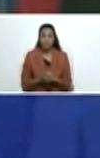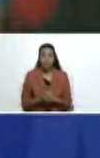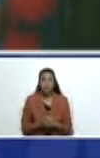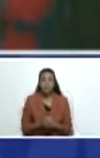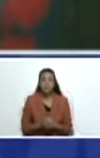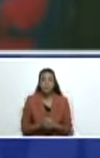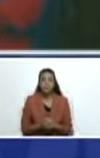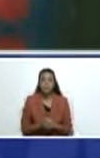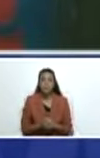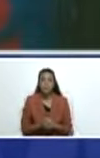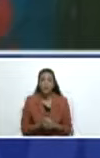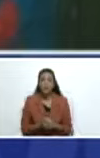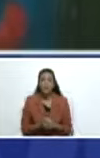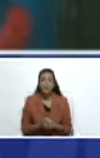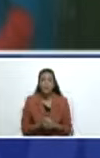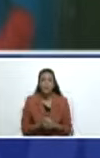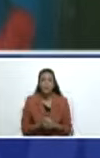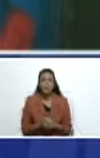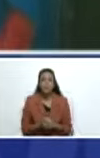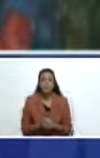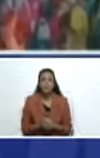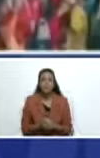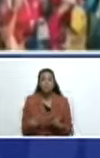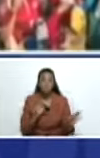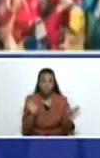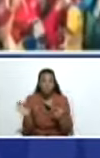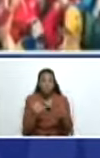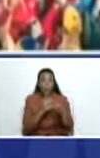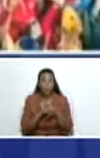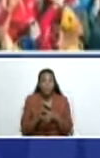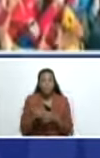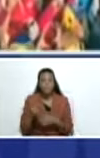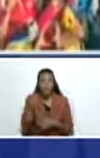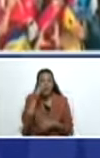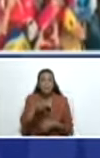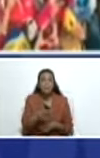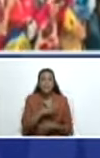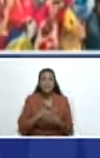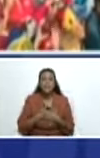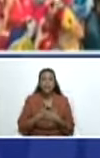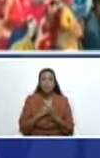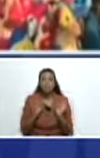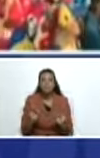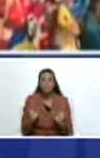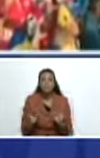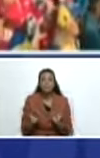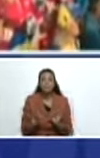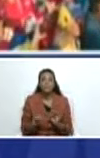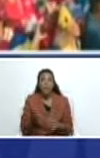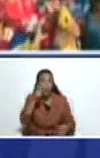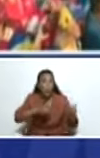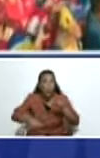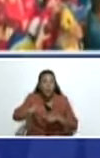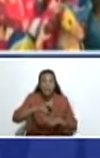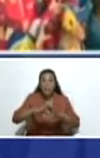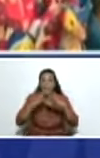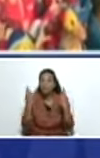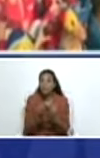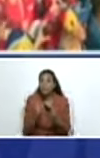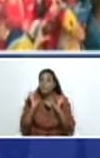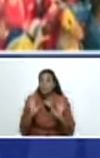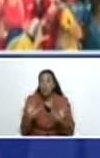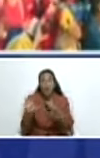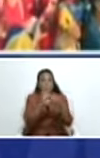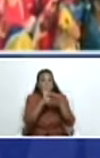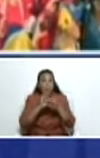unidos. La unión popular, la unión del pueblo, en la comunidad, en la calle, en la familia, la